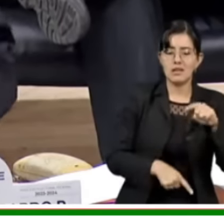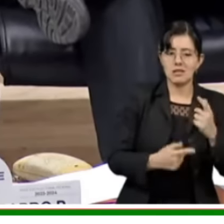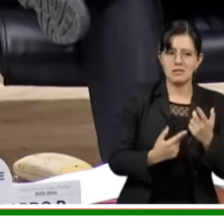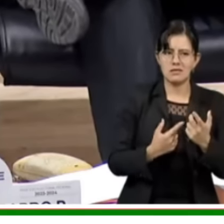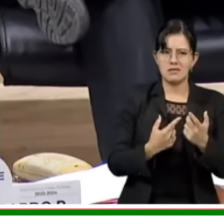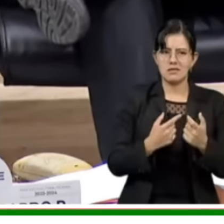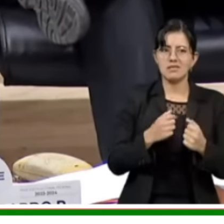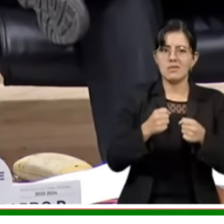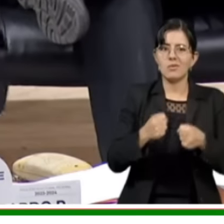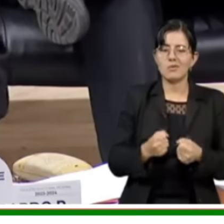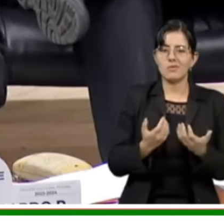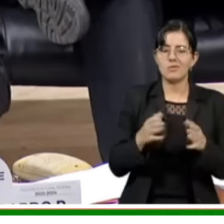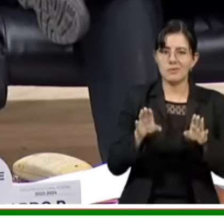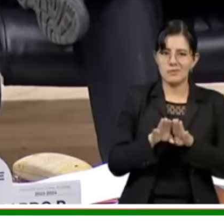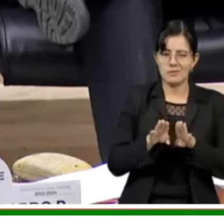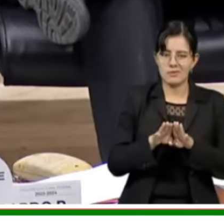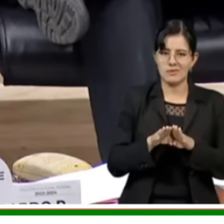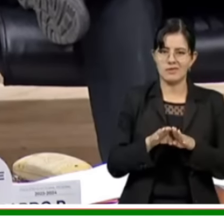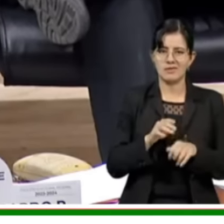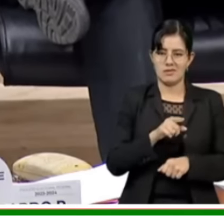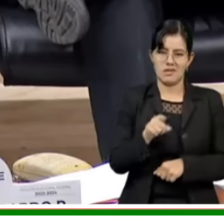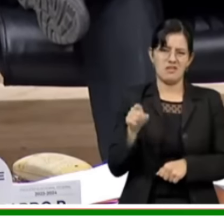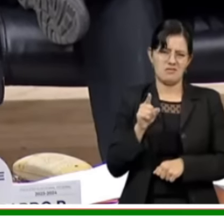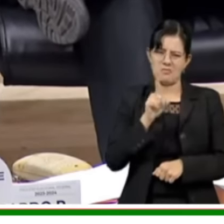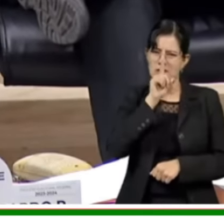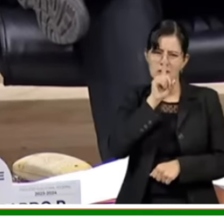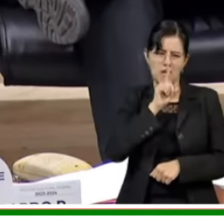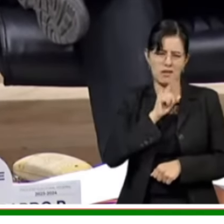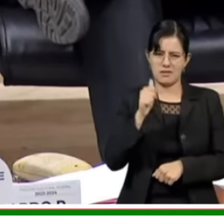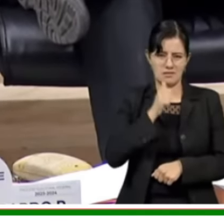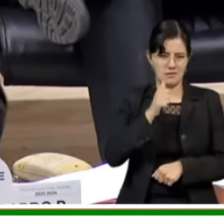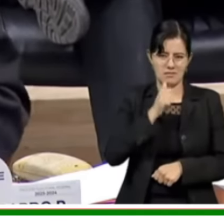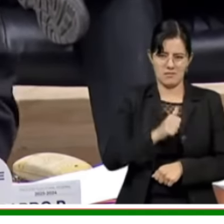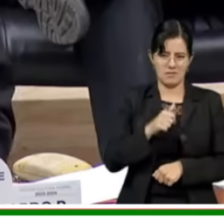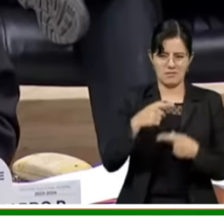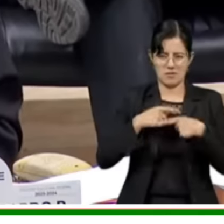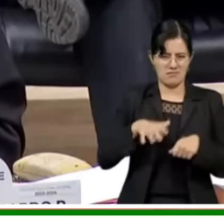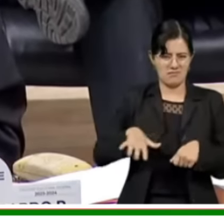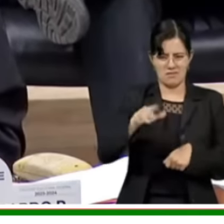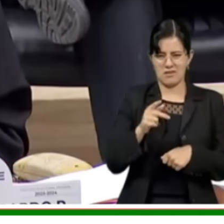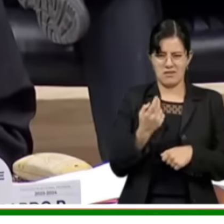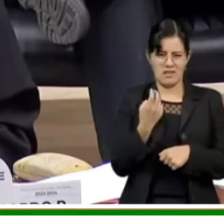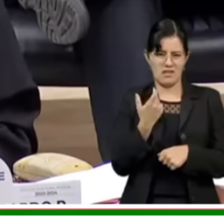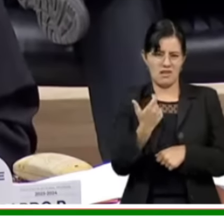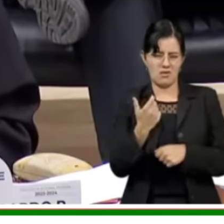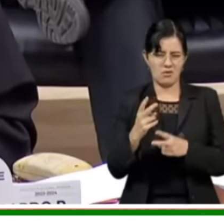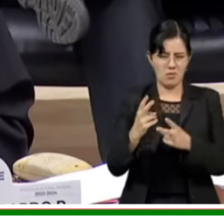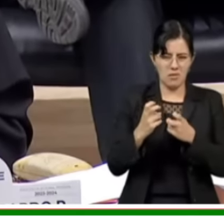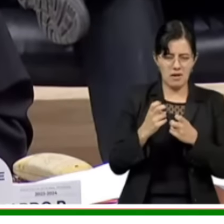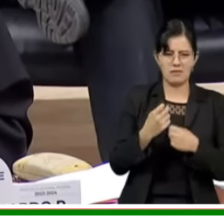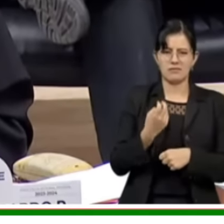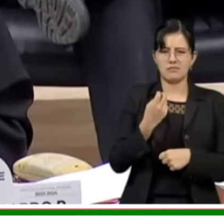su palabra si es lo primero que hacen empobrecer al pueblo si es lo primero que realizan rematar el